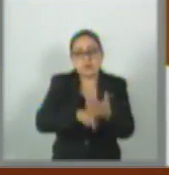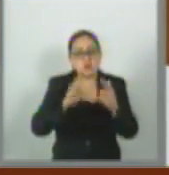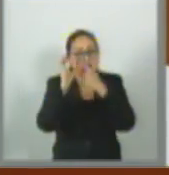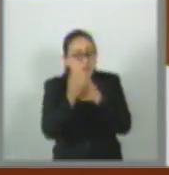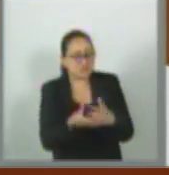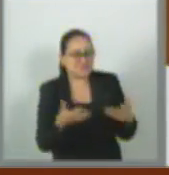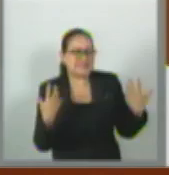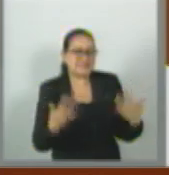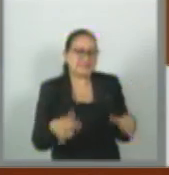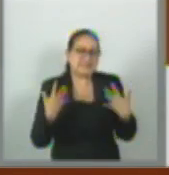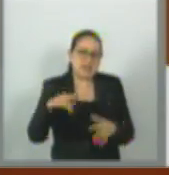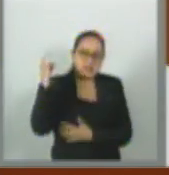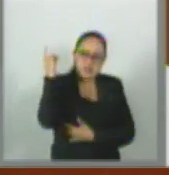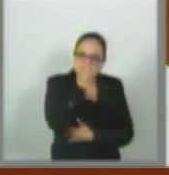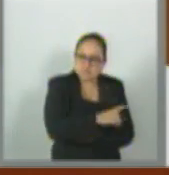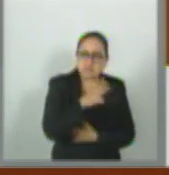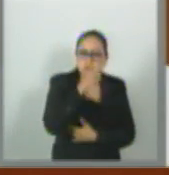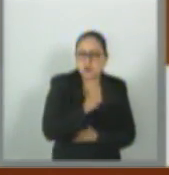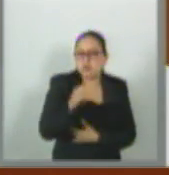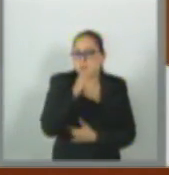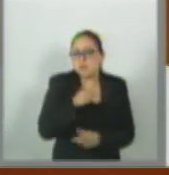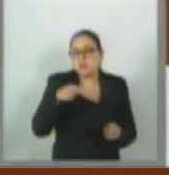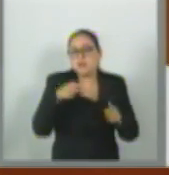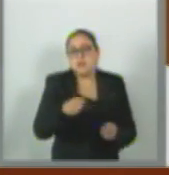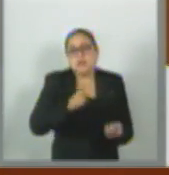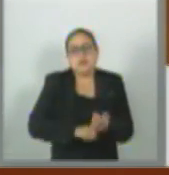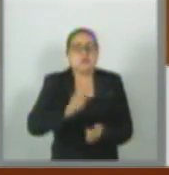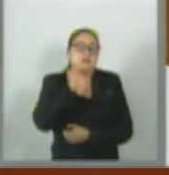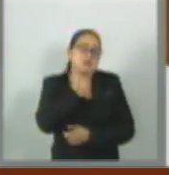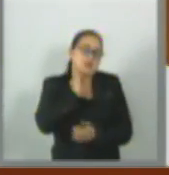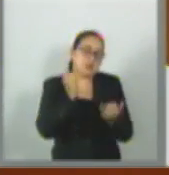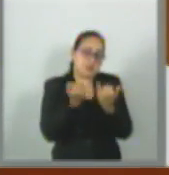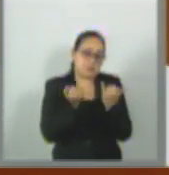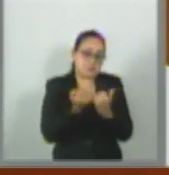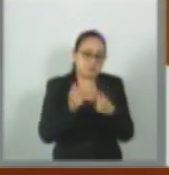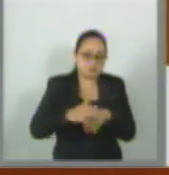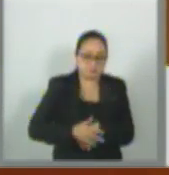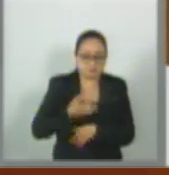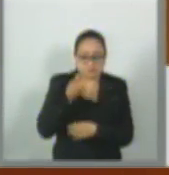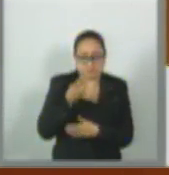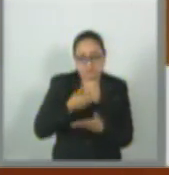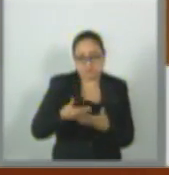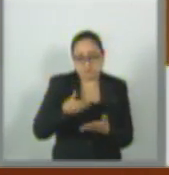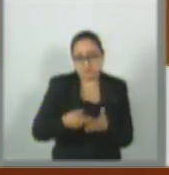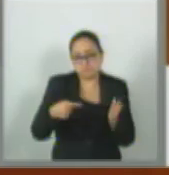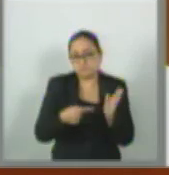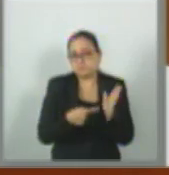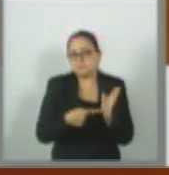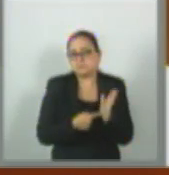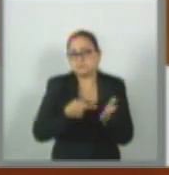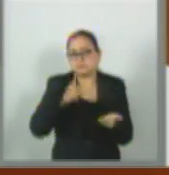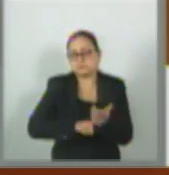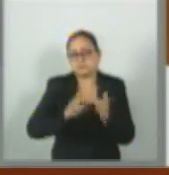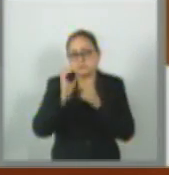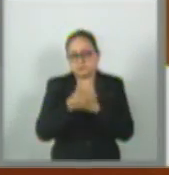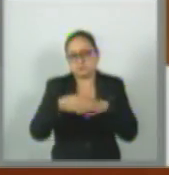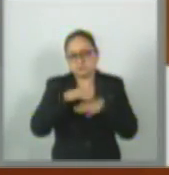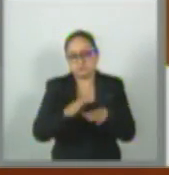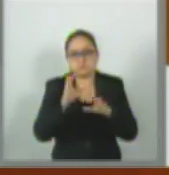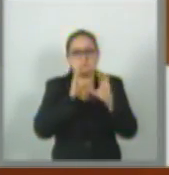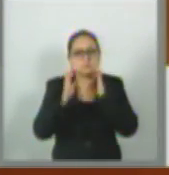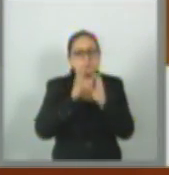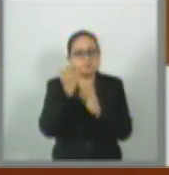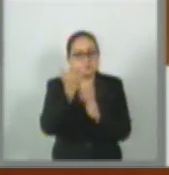y por tanto el senado y para muestra basta un botón de la comisión de comunicaciones y